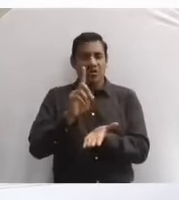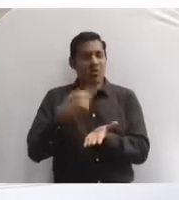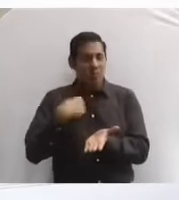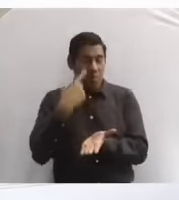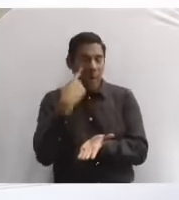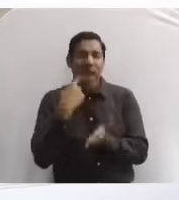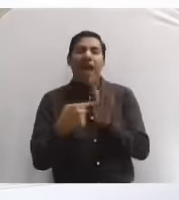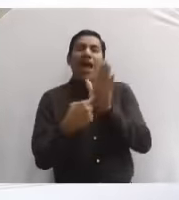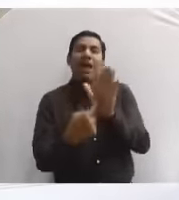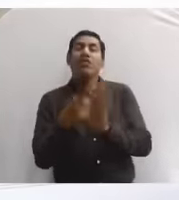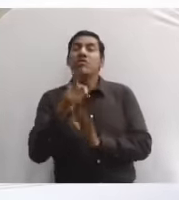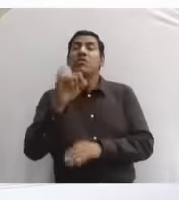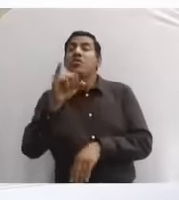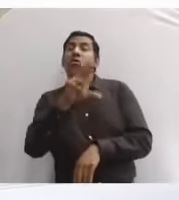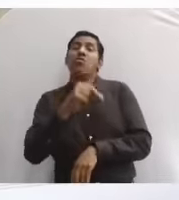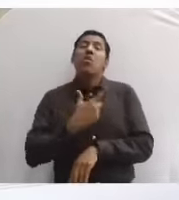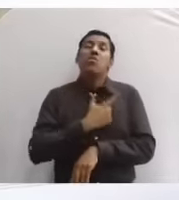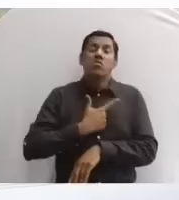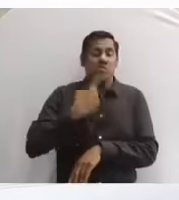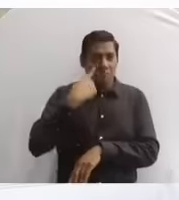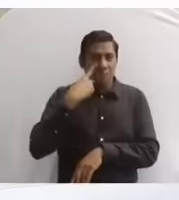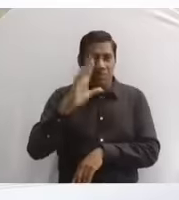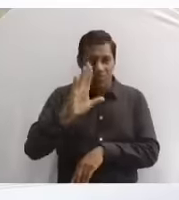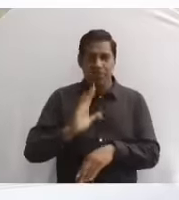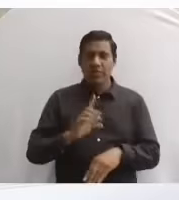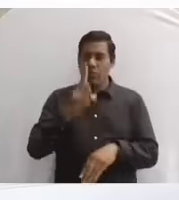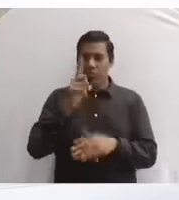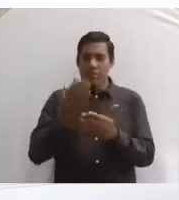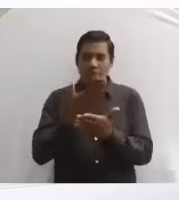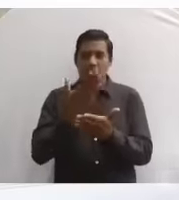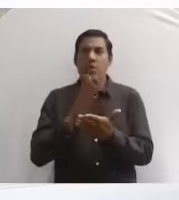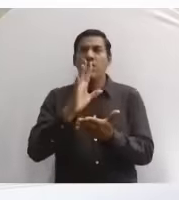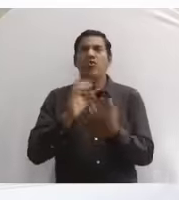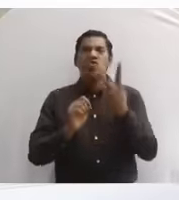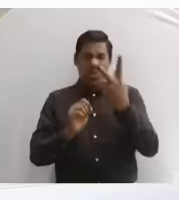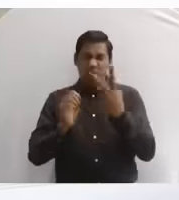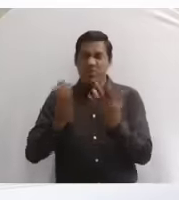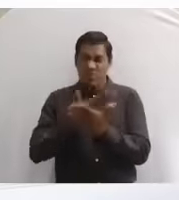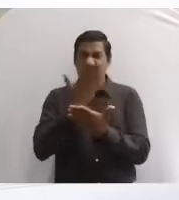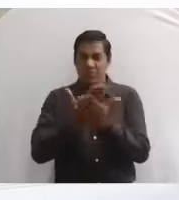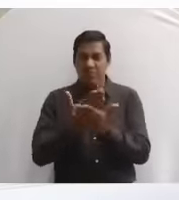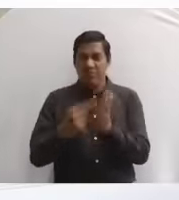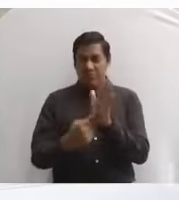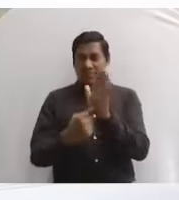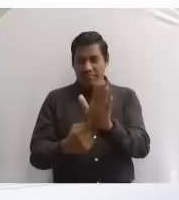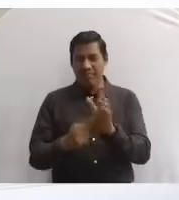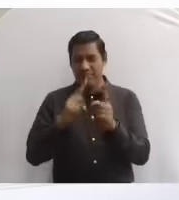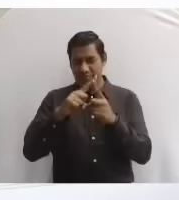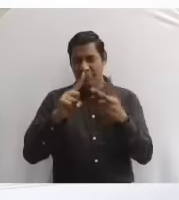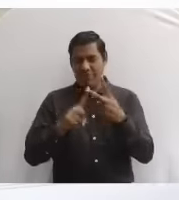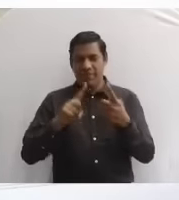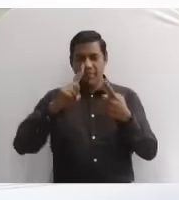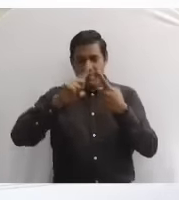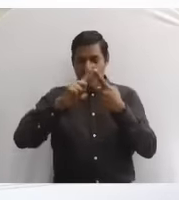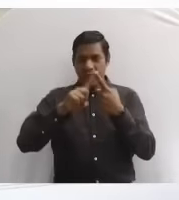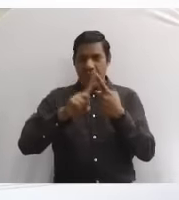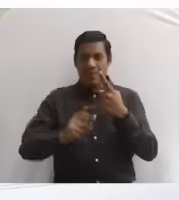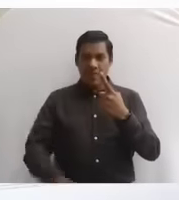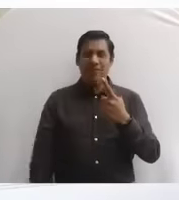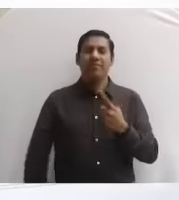consideración. Yo les propongo dos programas sociales. El